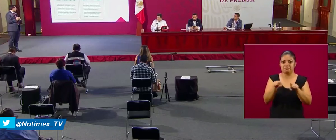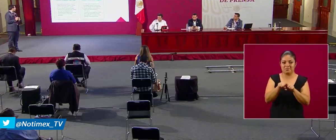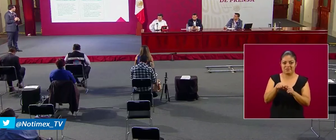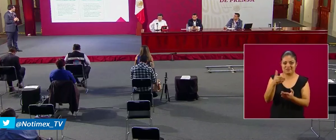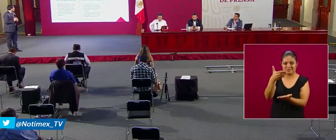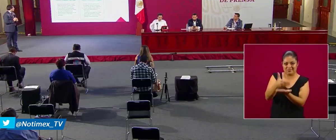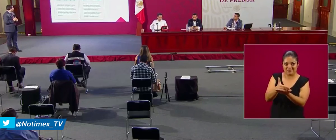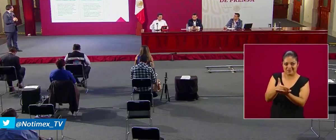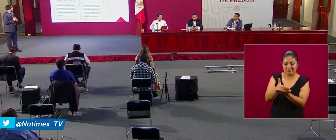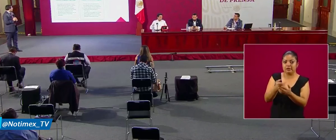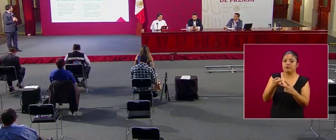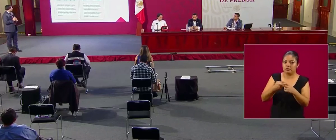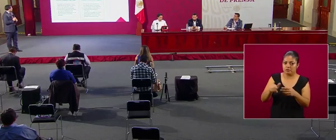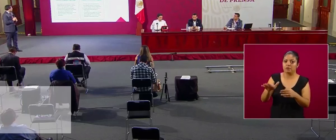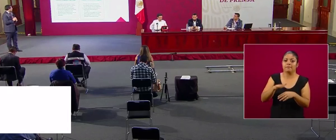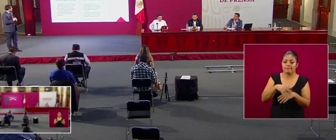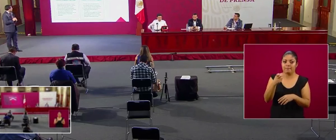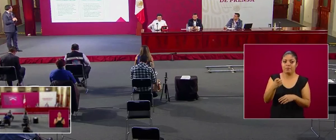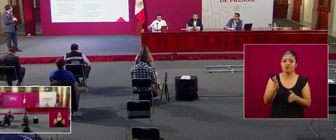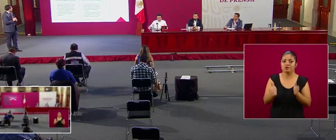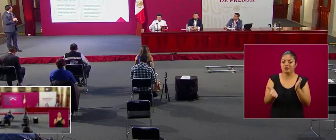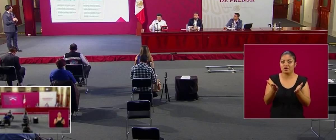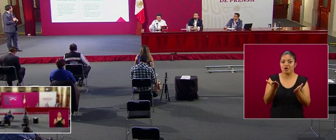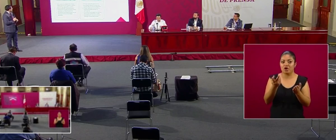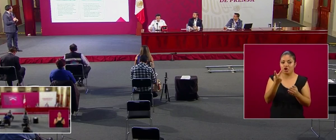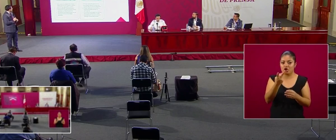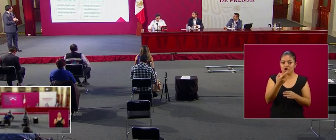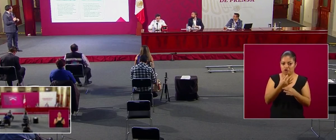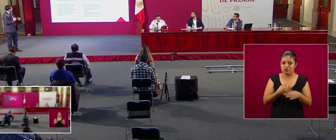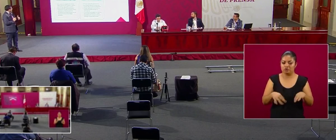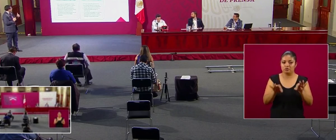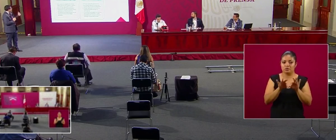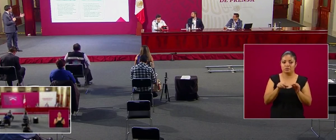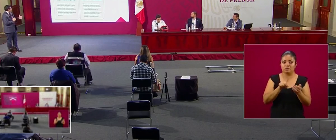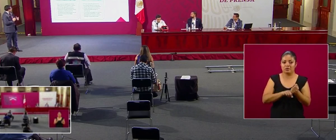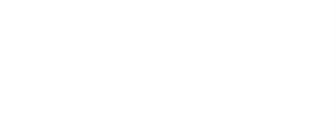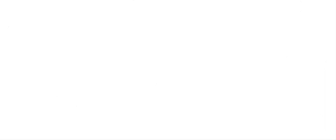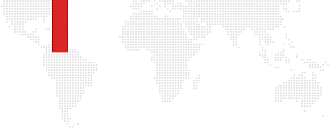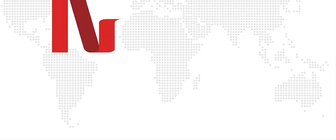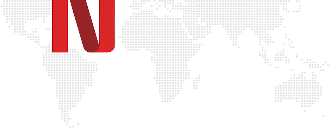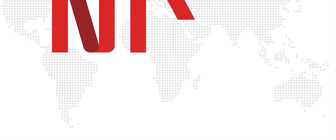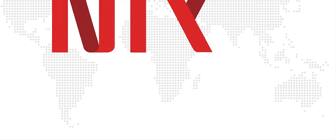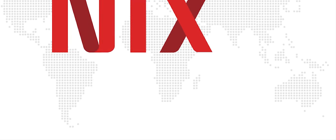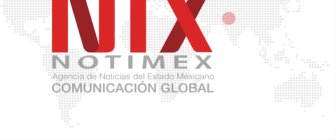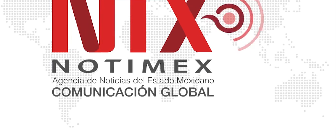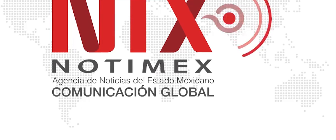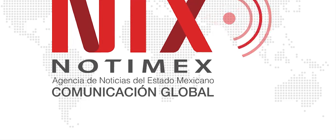muy importante para los distintos supuestos del mercado laboral.